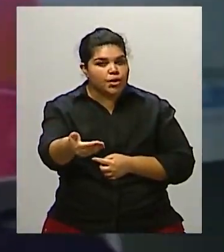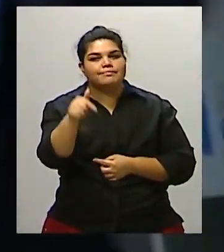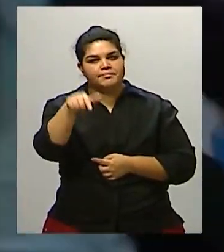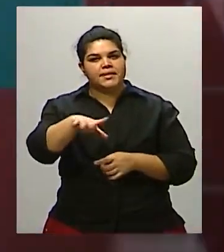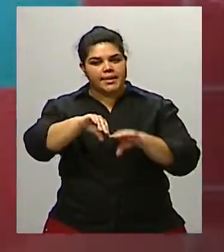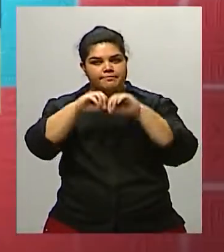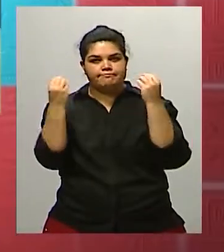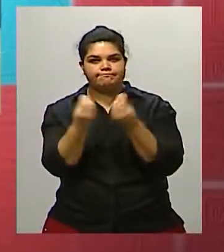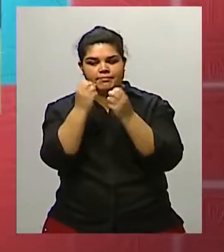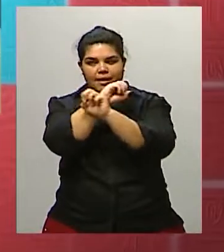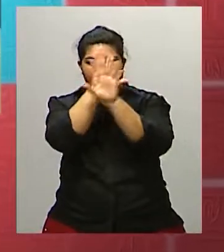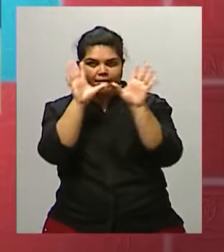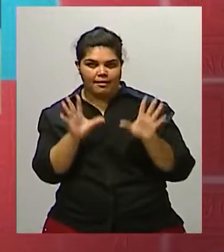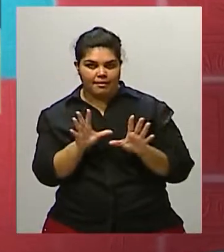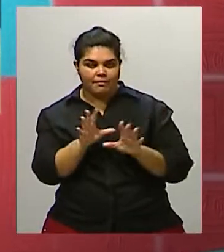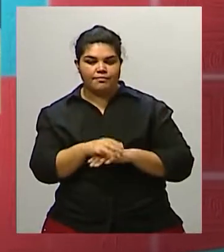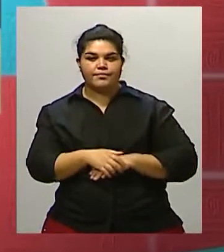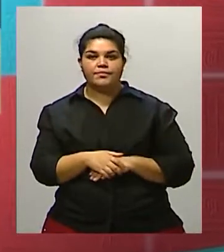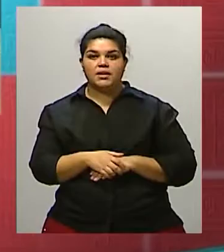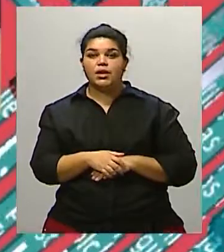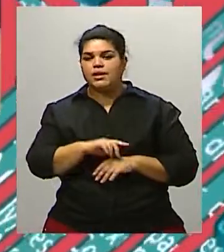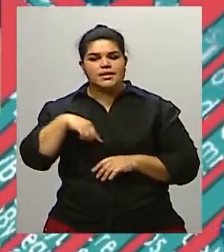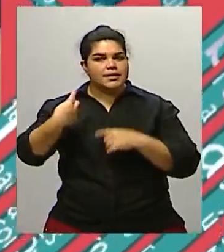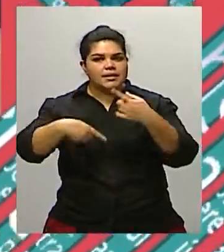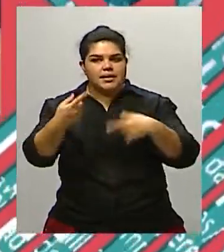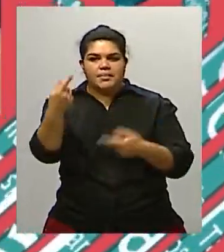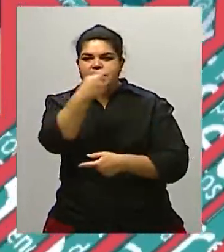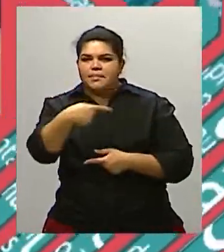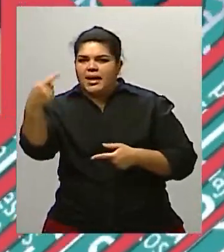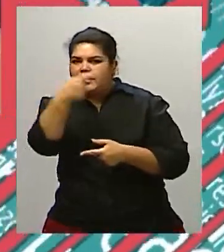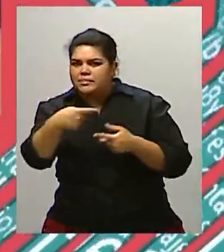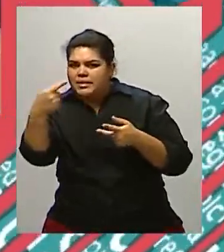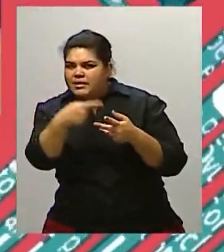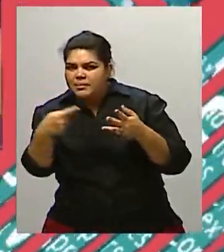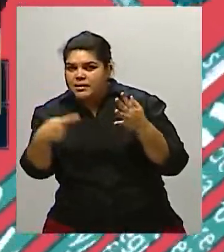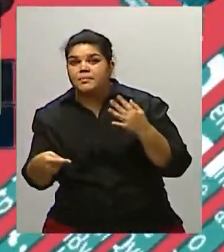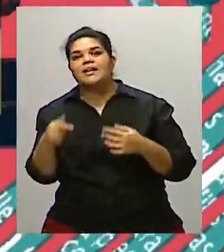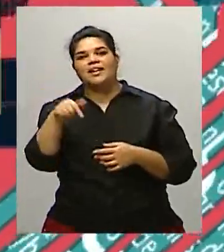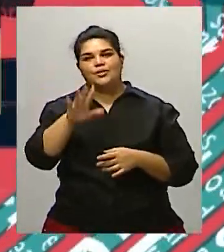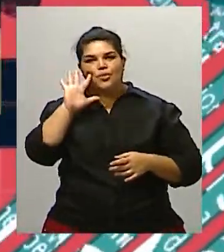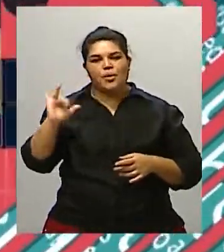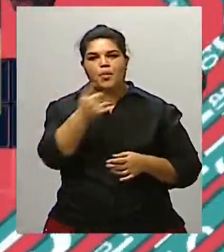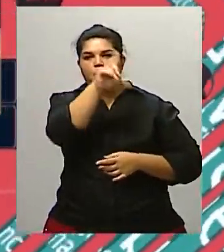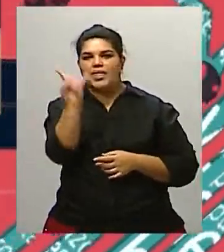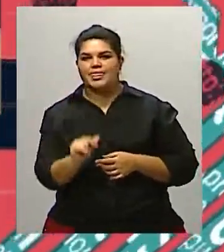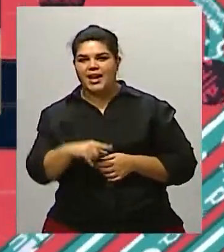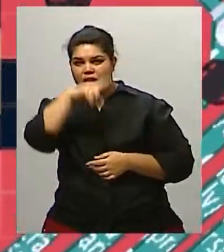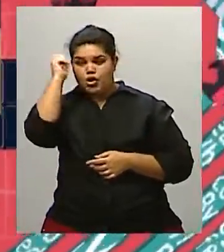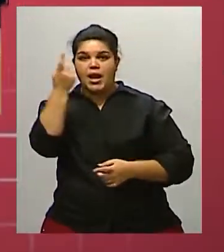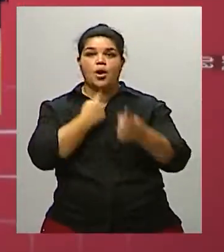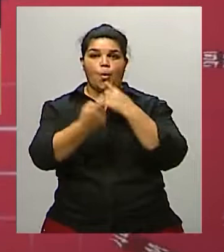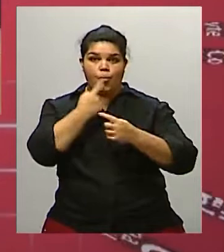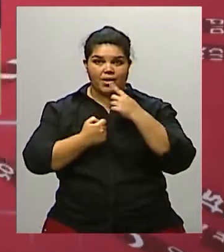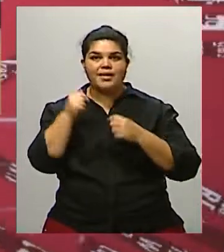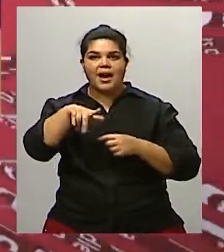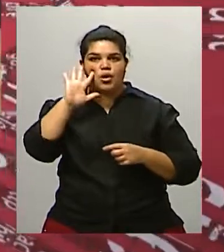paso, todas las semanas nos estamos enterando de algunos resultados de encuestas, sobre todo a nivel nacional. Hugo, vamos a ir a una nueva